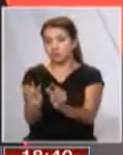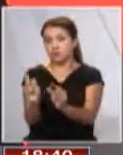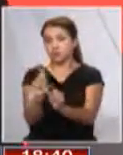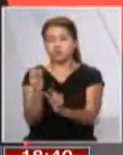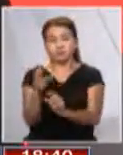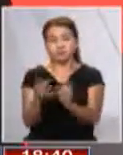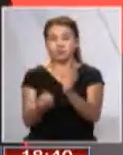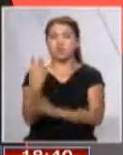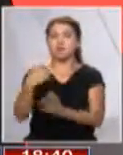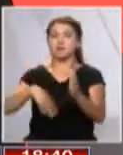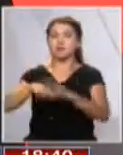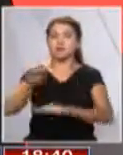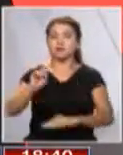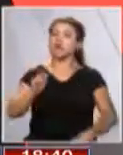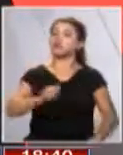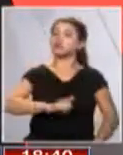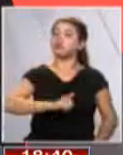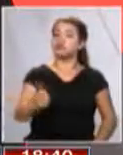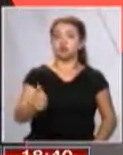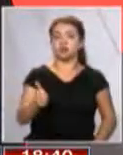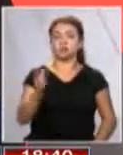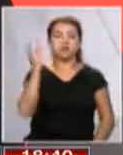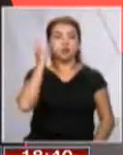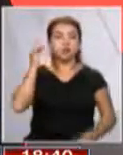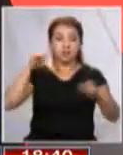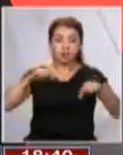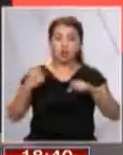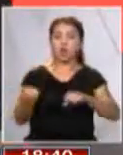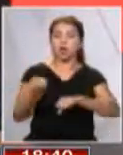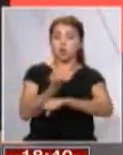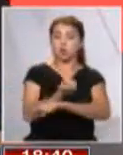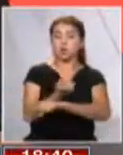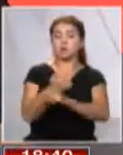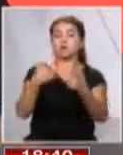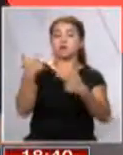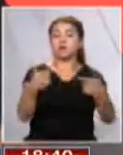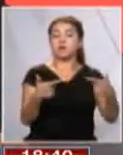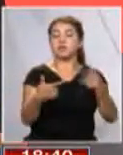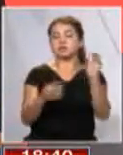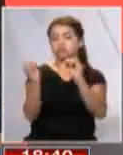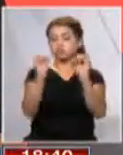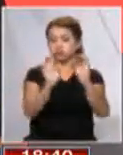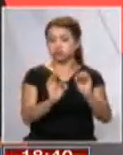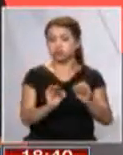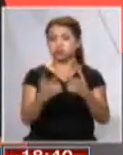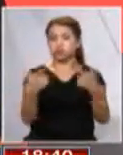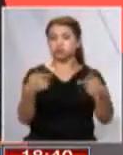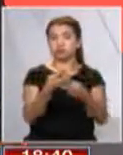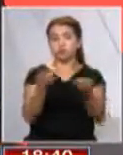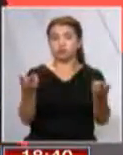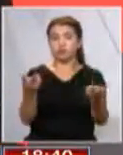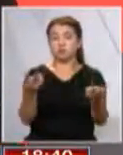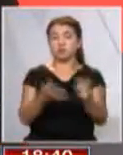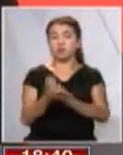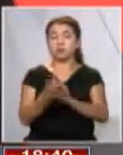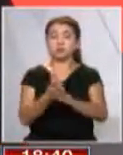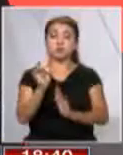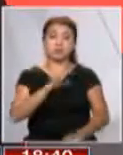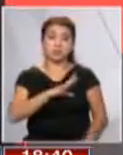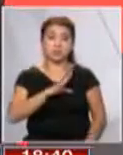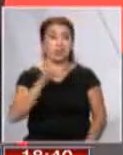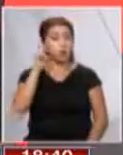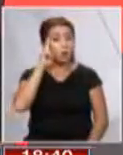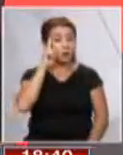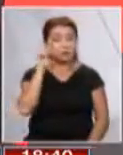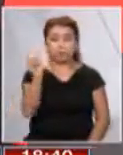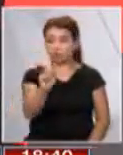sino que finalmente las mujeres que hoy día construyan por ejemplo las políticas públicas de muchos países y en ese caso en chile le quiero recordar